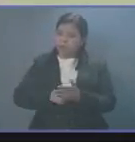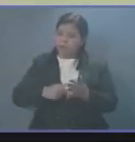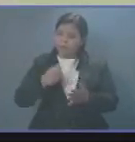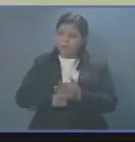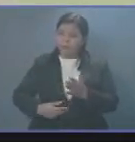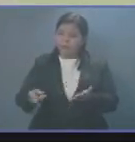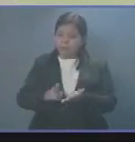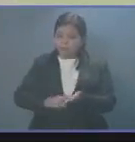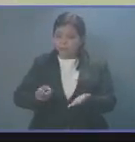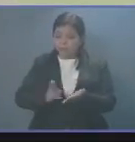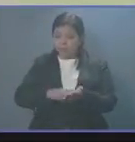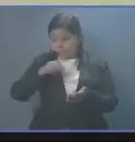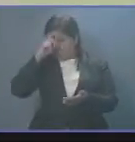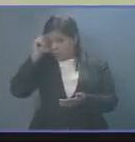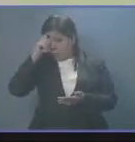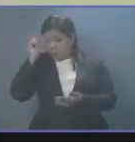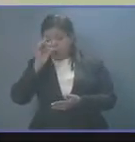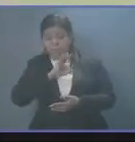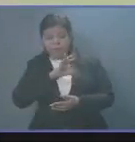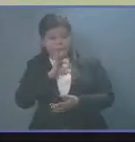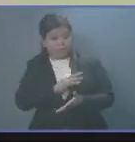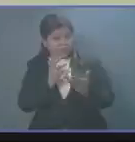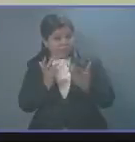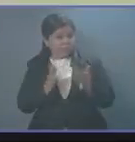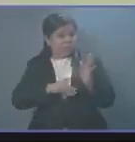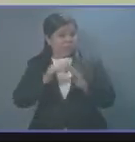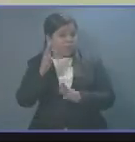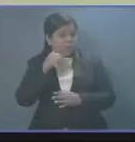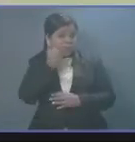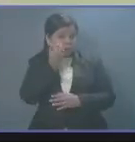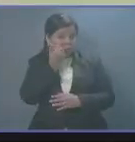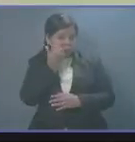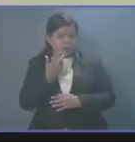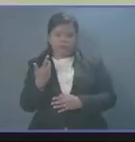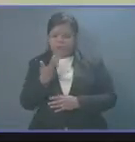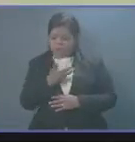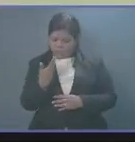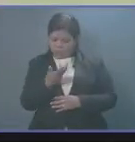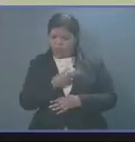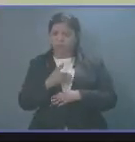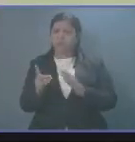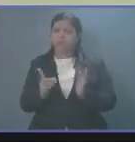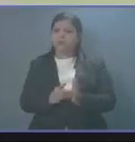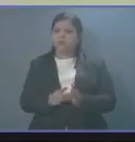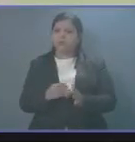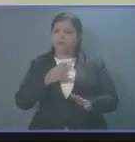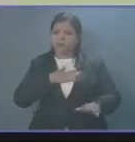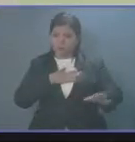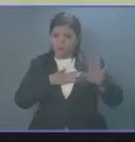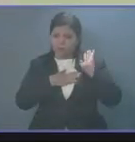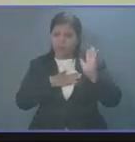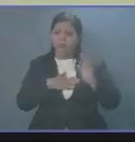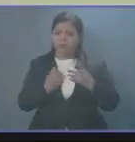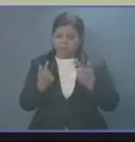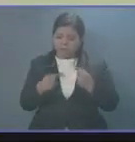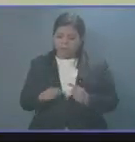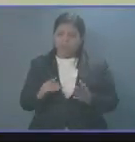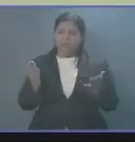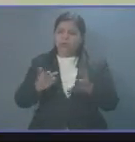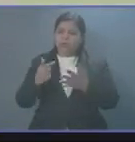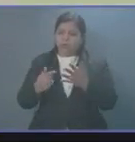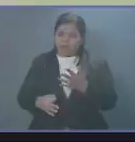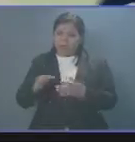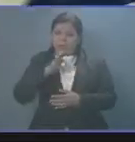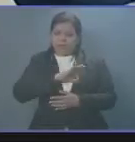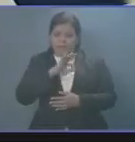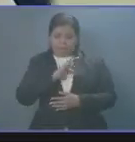empleabilidad que tanto benefician a la juventud salvadoreña. Como diputados y diputadas nos comprometemos en continuar legislando a favor de la